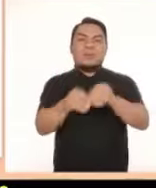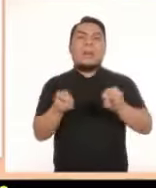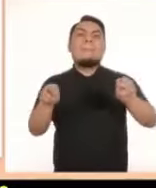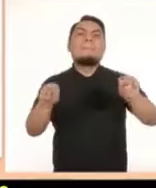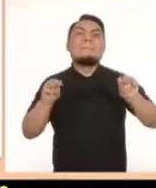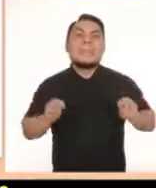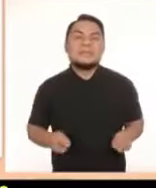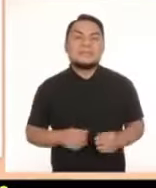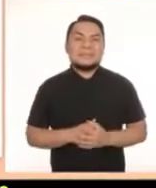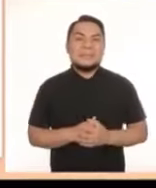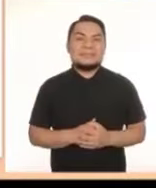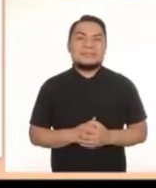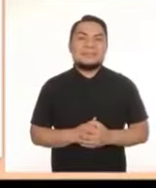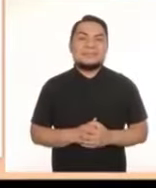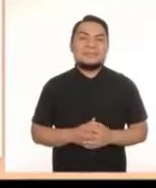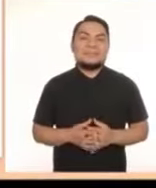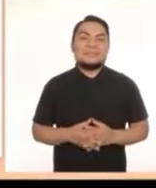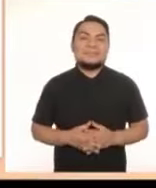mesa.